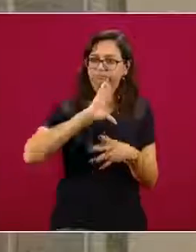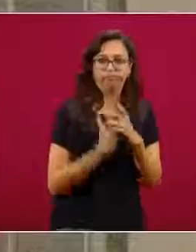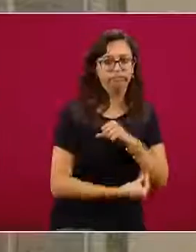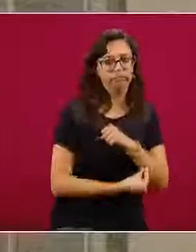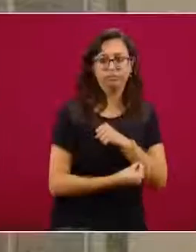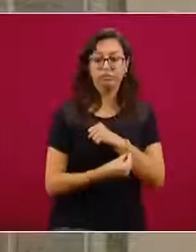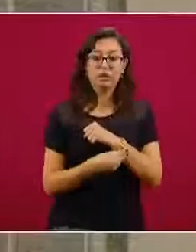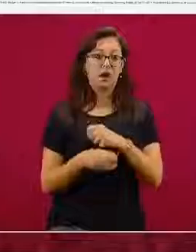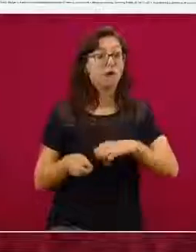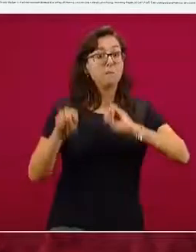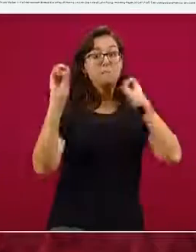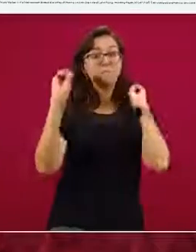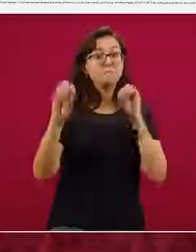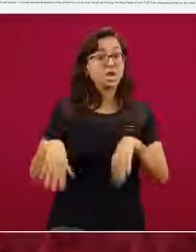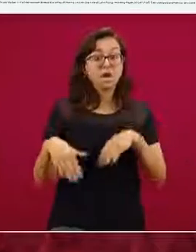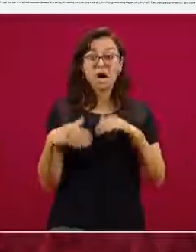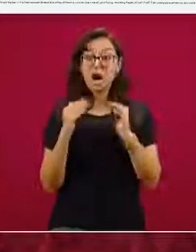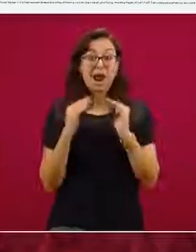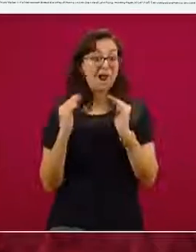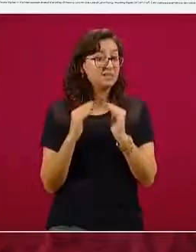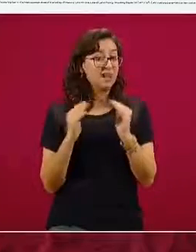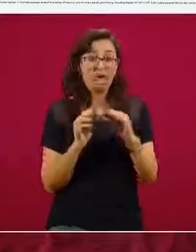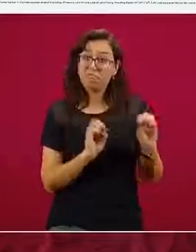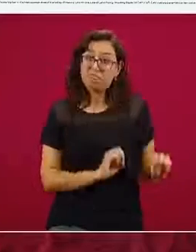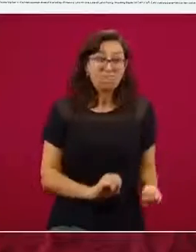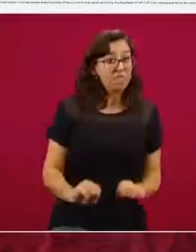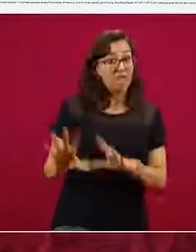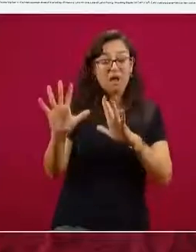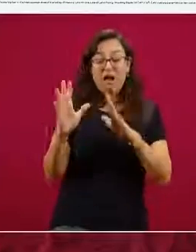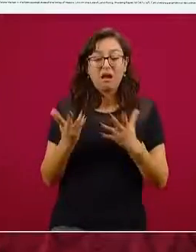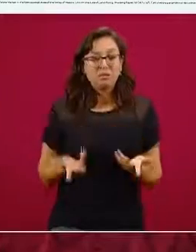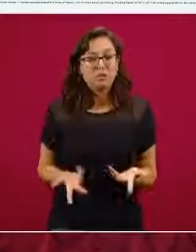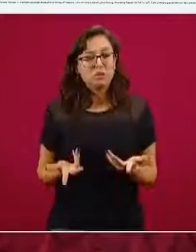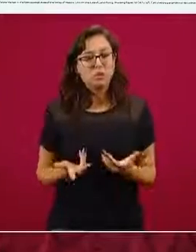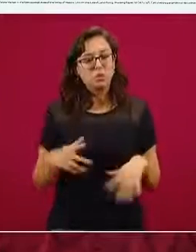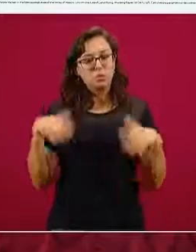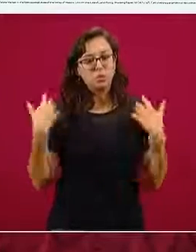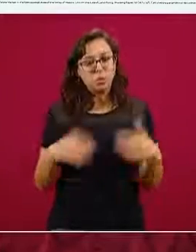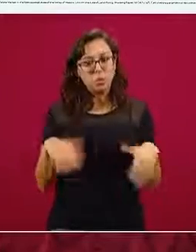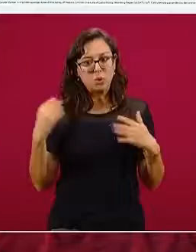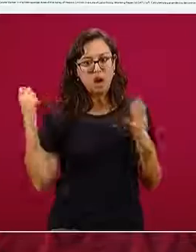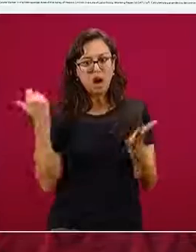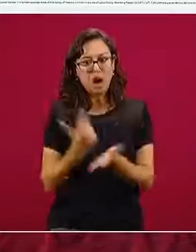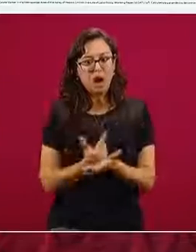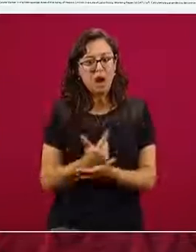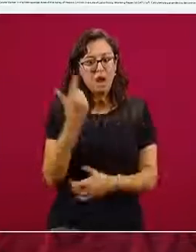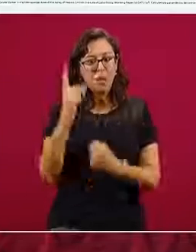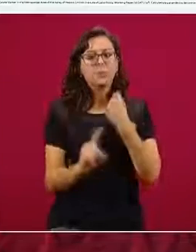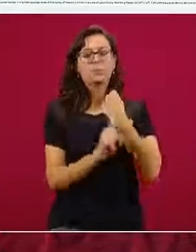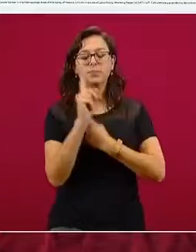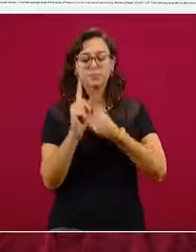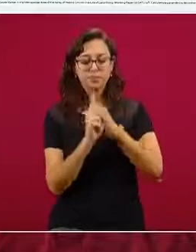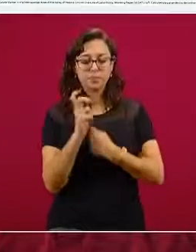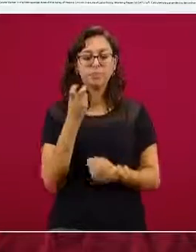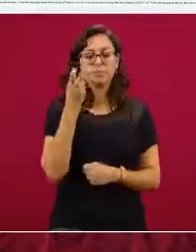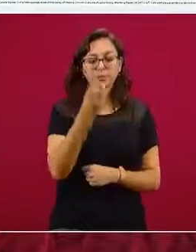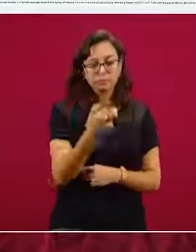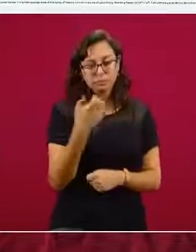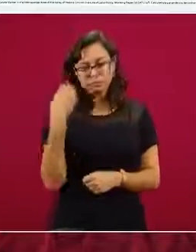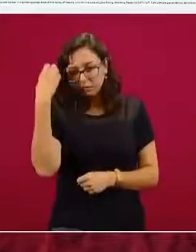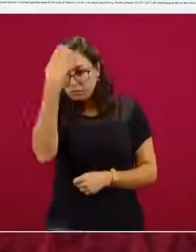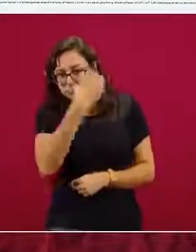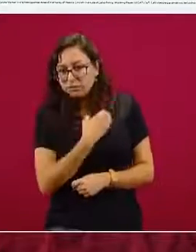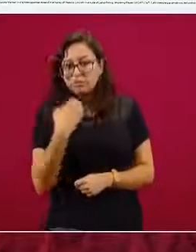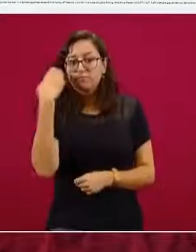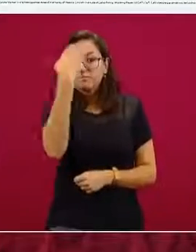familias se vieron obligadas a abandonar el único patrimonio que tenían, que era su vivienda. Hay estudios que muestran que el